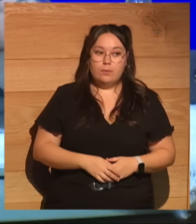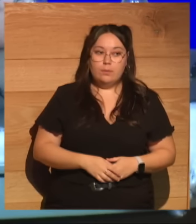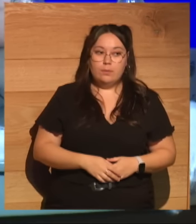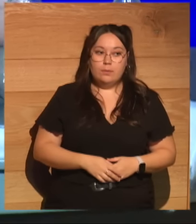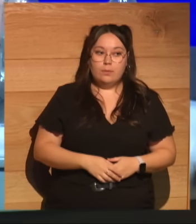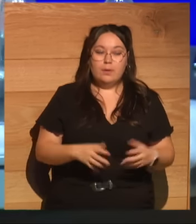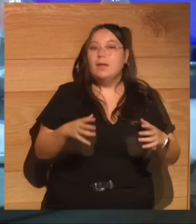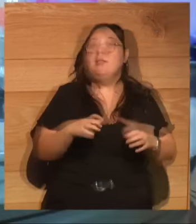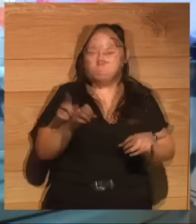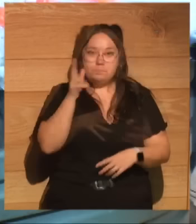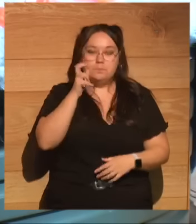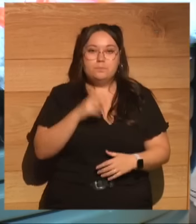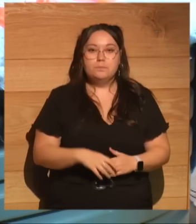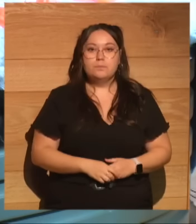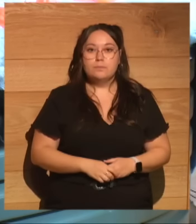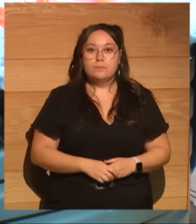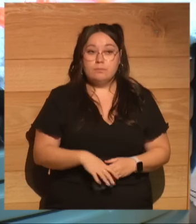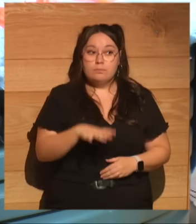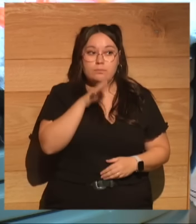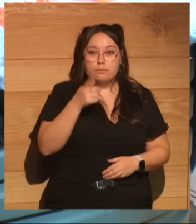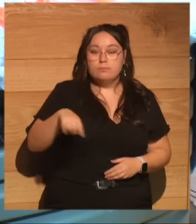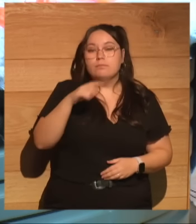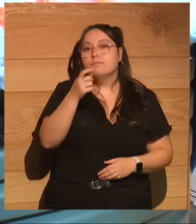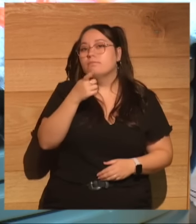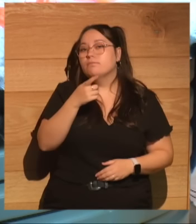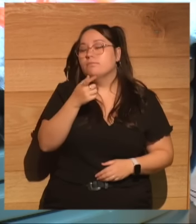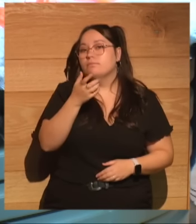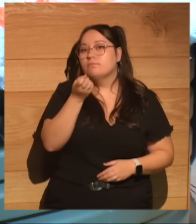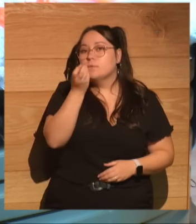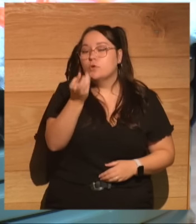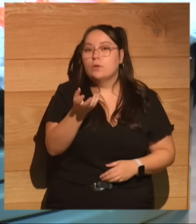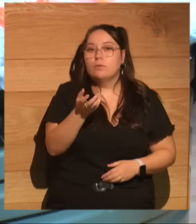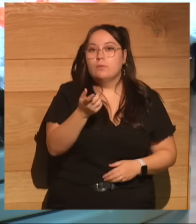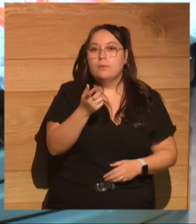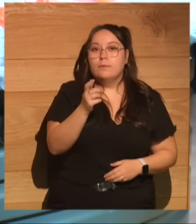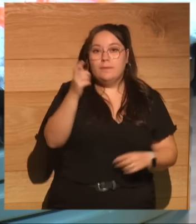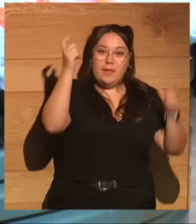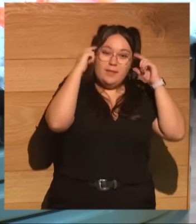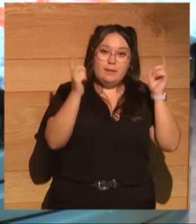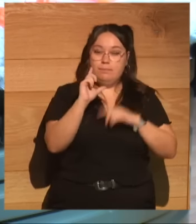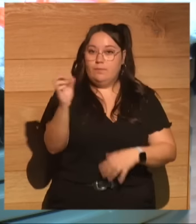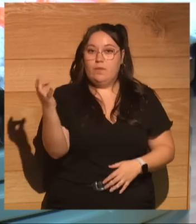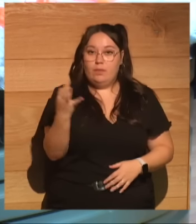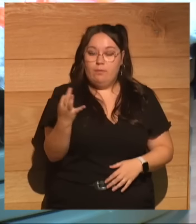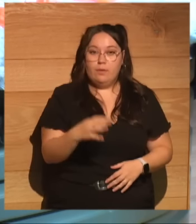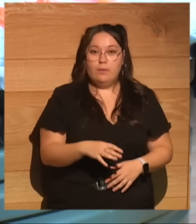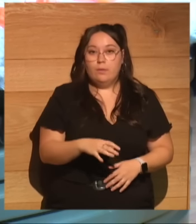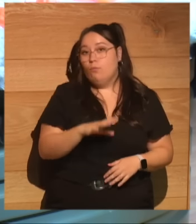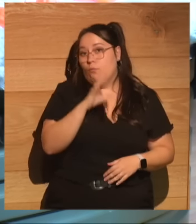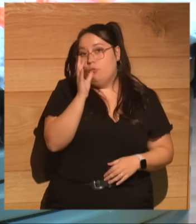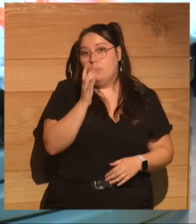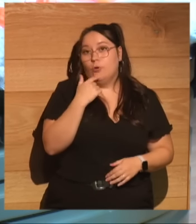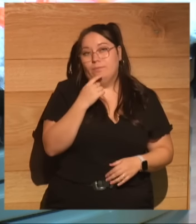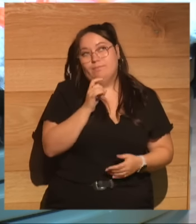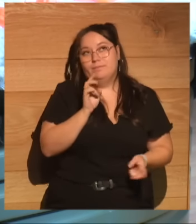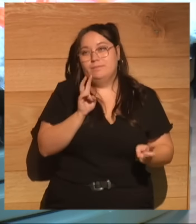La gran aventura de Pee-wee. Porque como habéis contado, o sea, él se tiene que ir de Disney, bueno, le tienen que